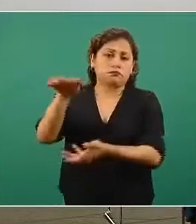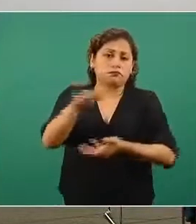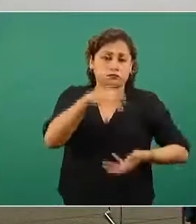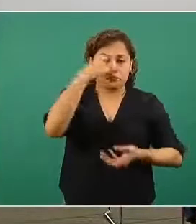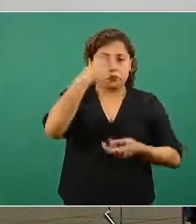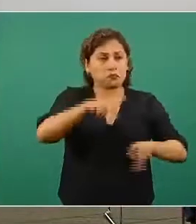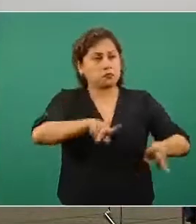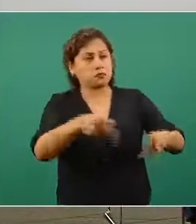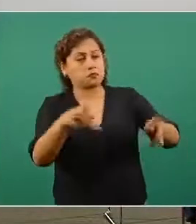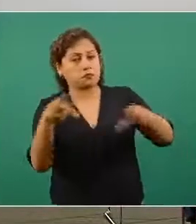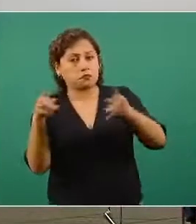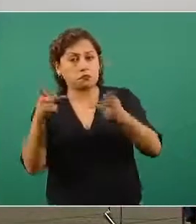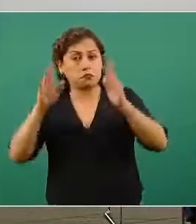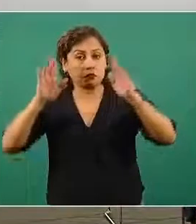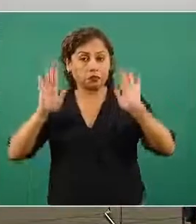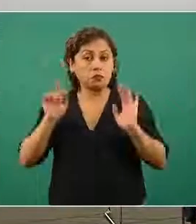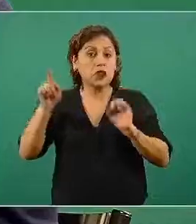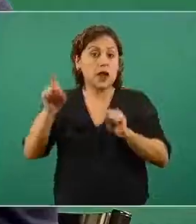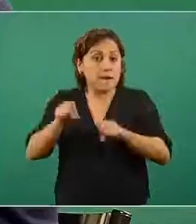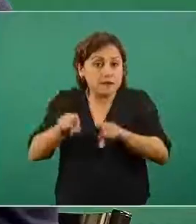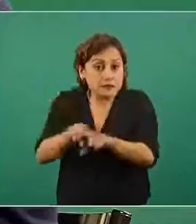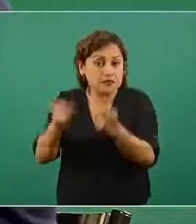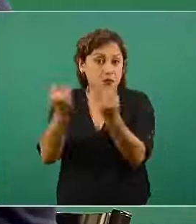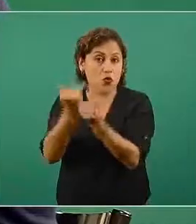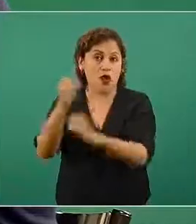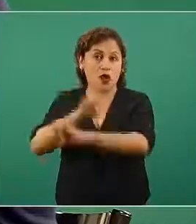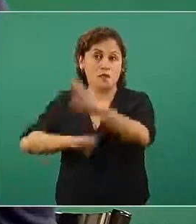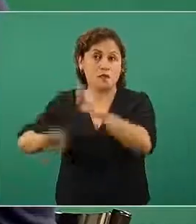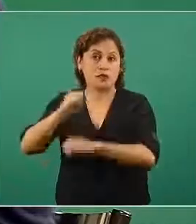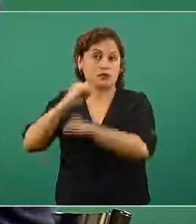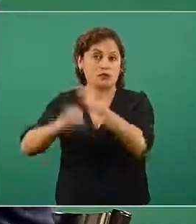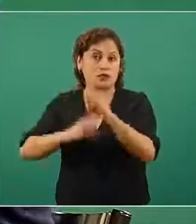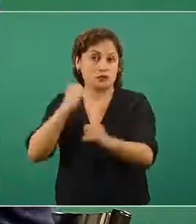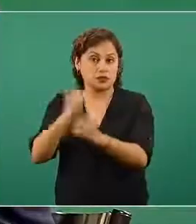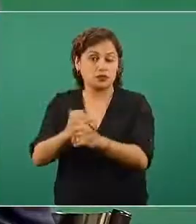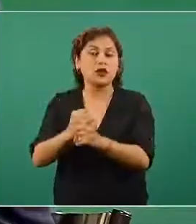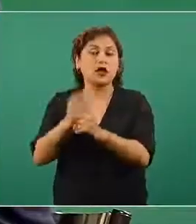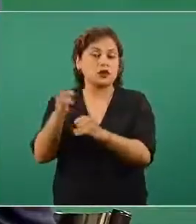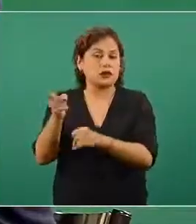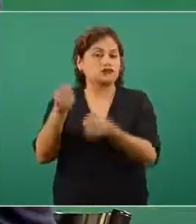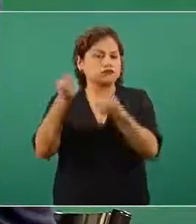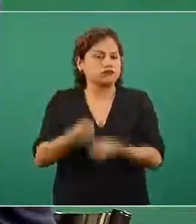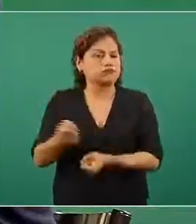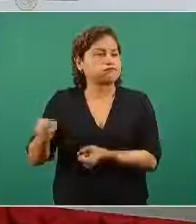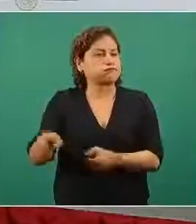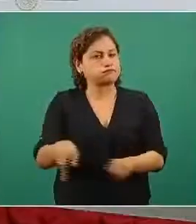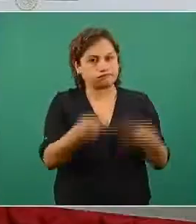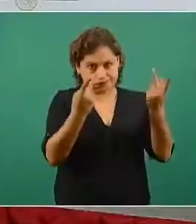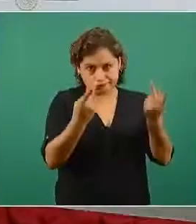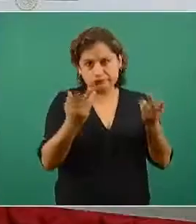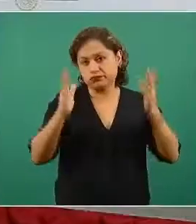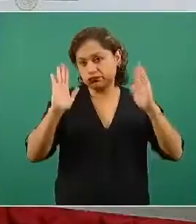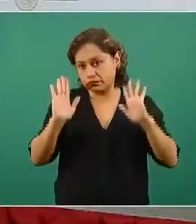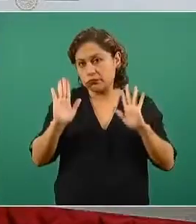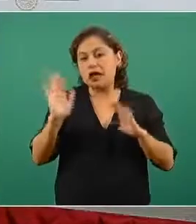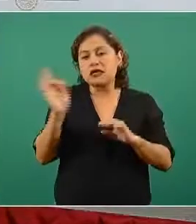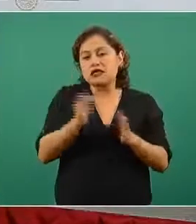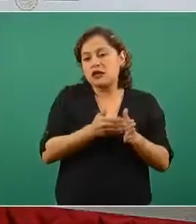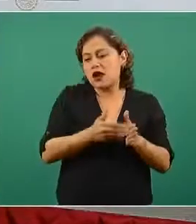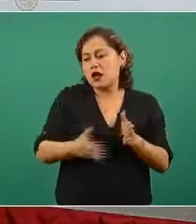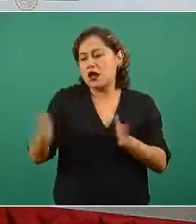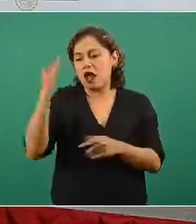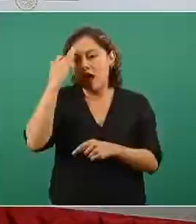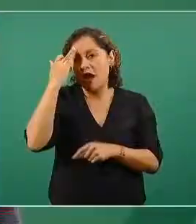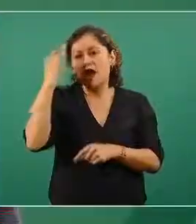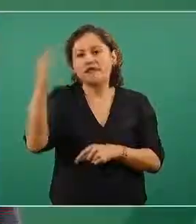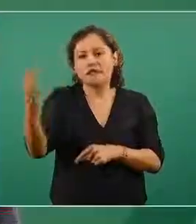esa proveeduría internacional, a esa disponibilidad, y de seguro para ese momento estarán claros, publicados y